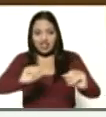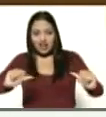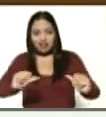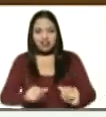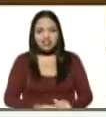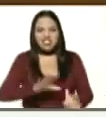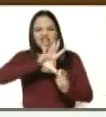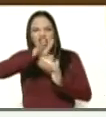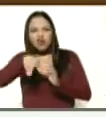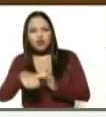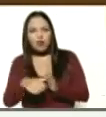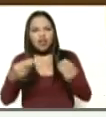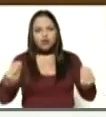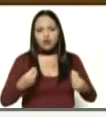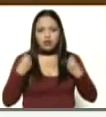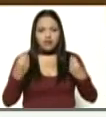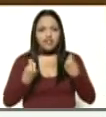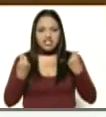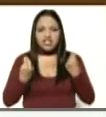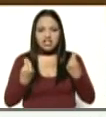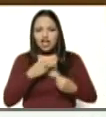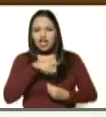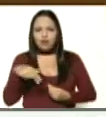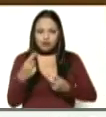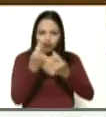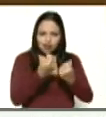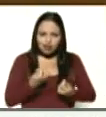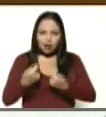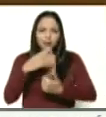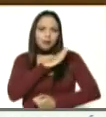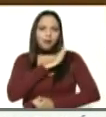a robarnos nuestra vida y nuestra riqueza.